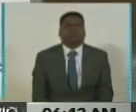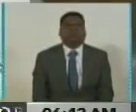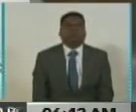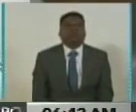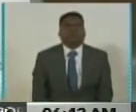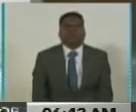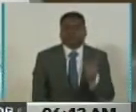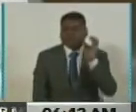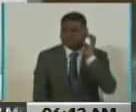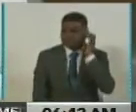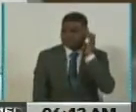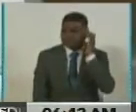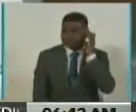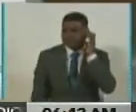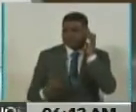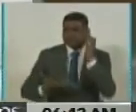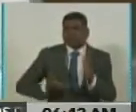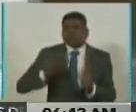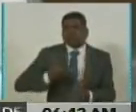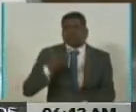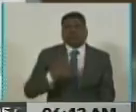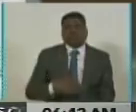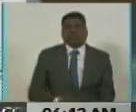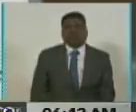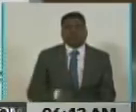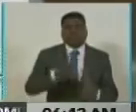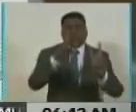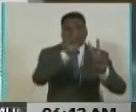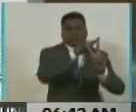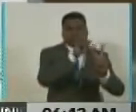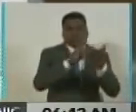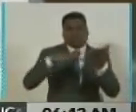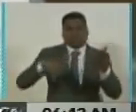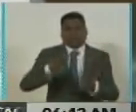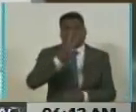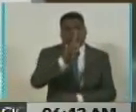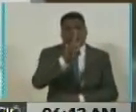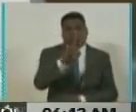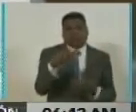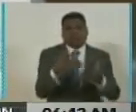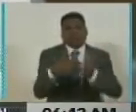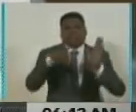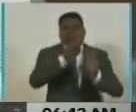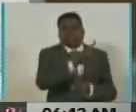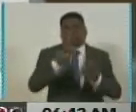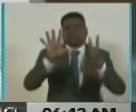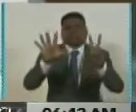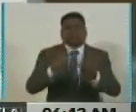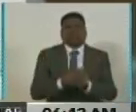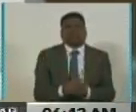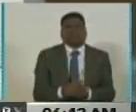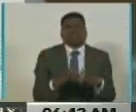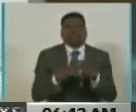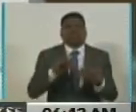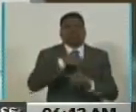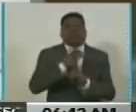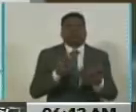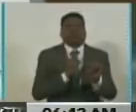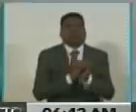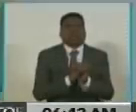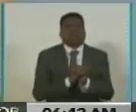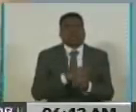mirada. Lo importante de esto, y esto sería una segunda etapa para este año 2017, es la presencia de esos actores internacionales que son importantes,